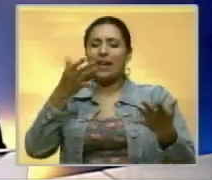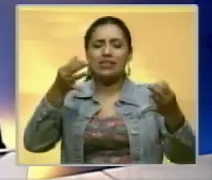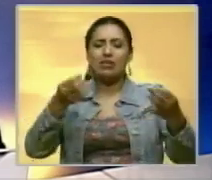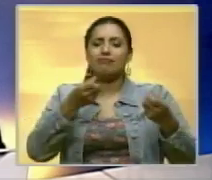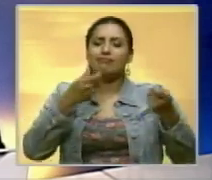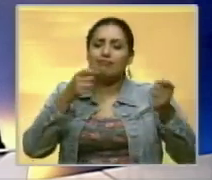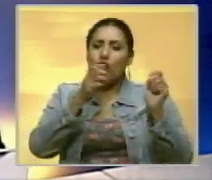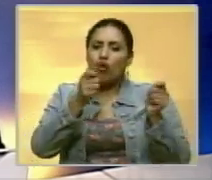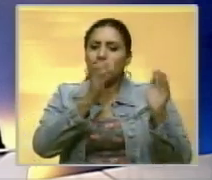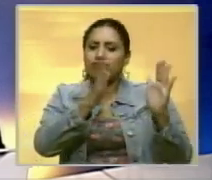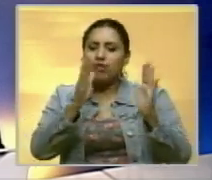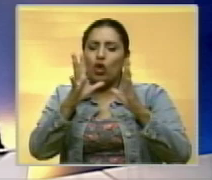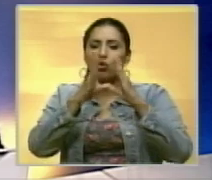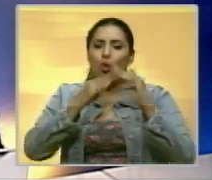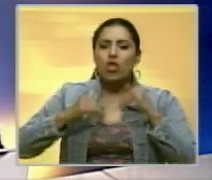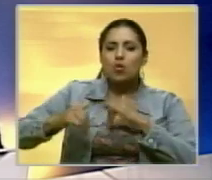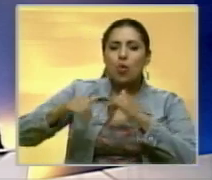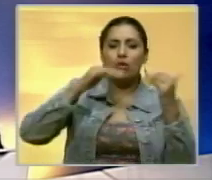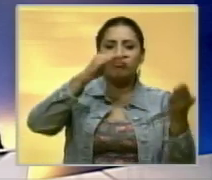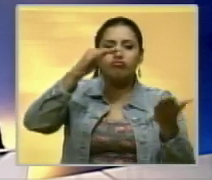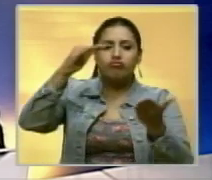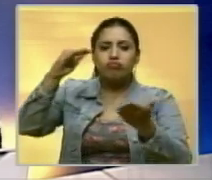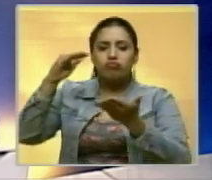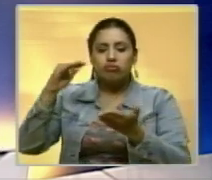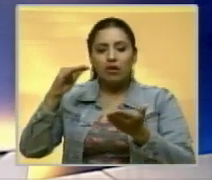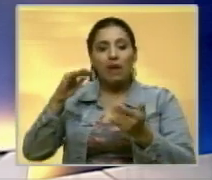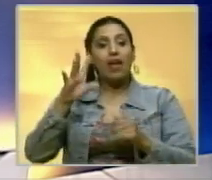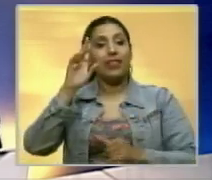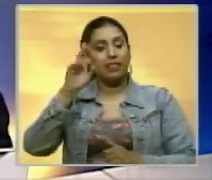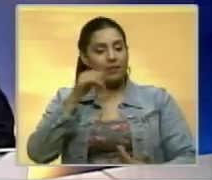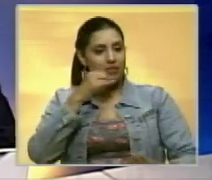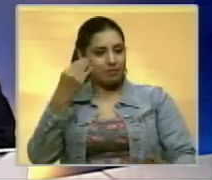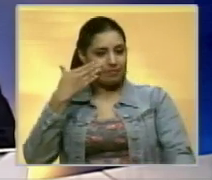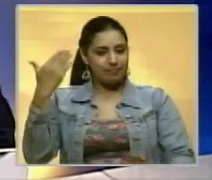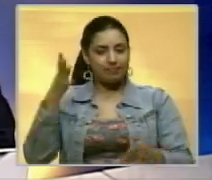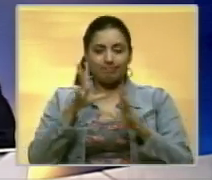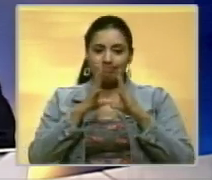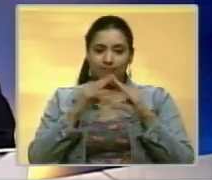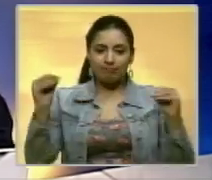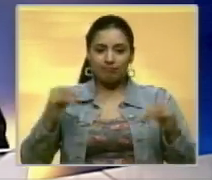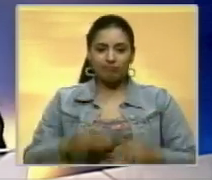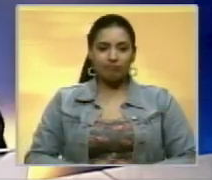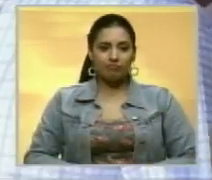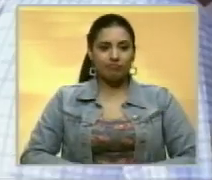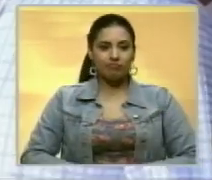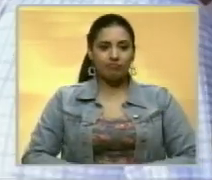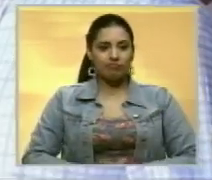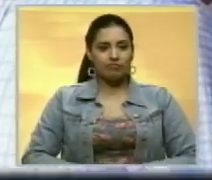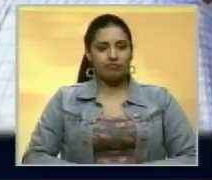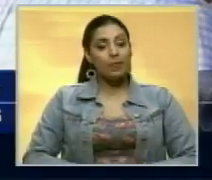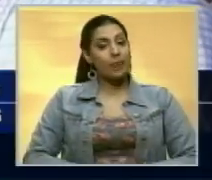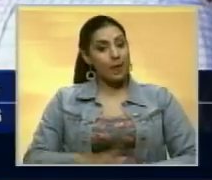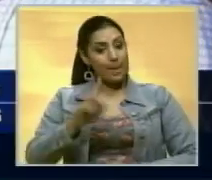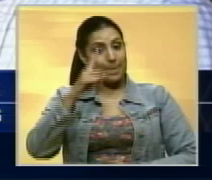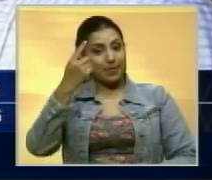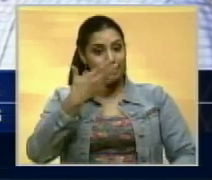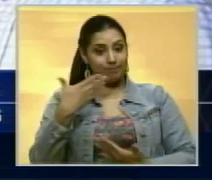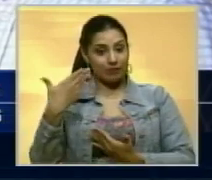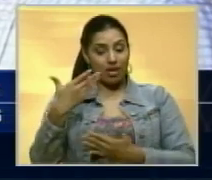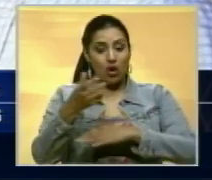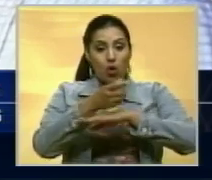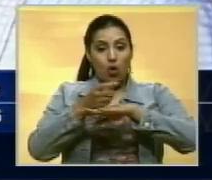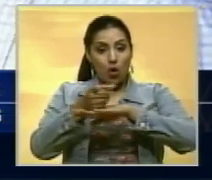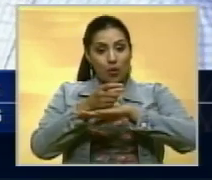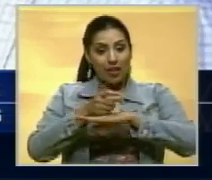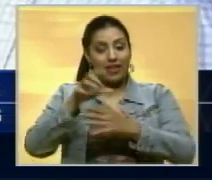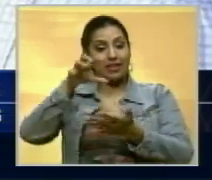la distribución de alimentos para todos los sectores por igual. Eliezer Hernández nos trae el reporte. El primer mandatario